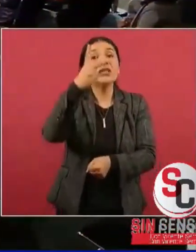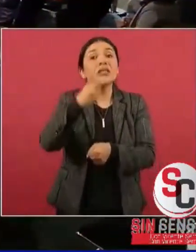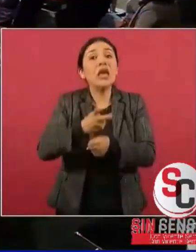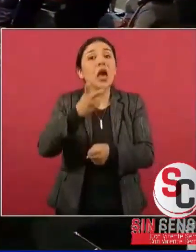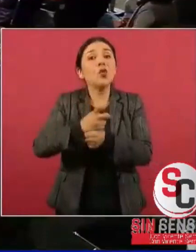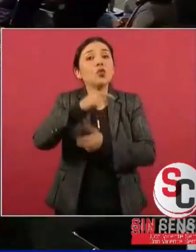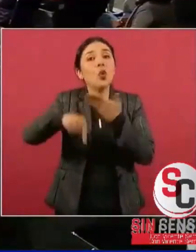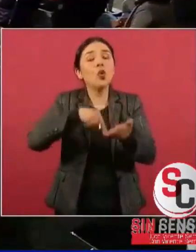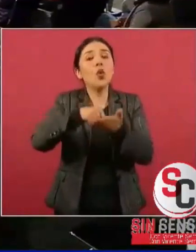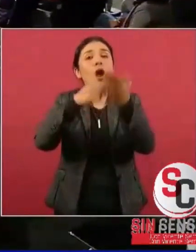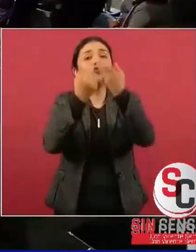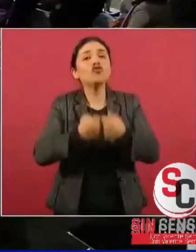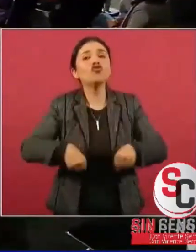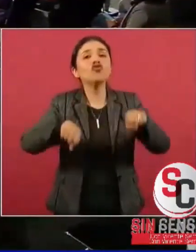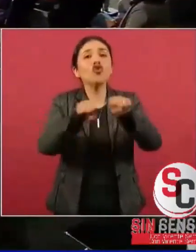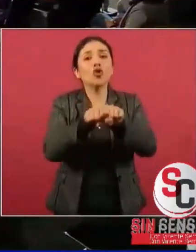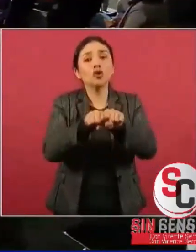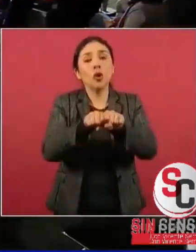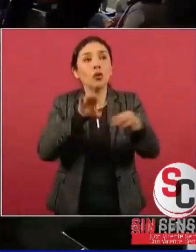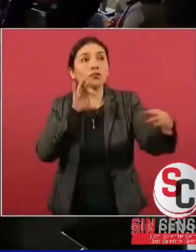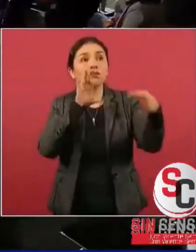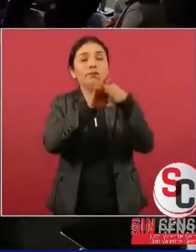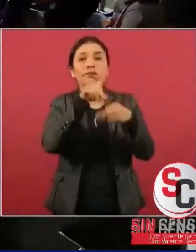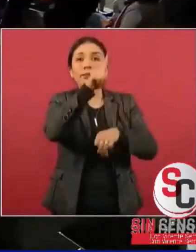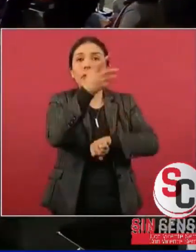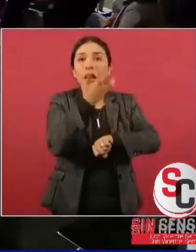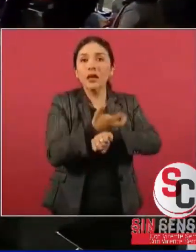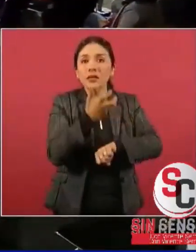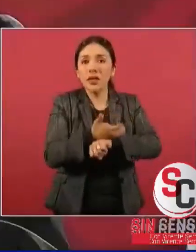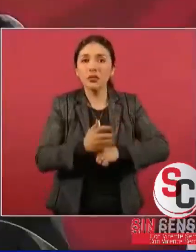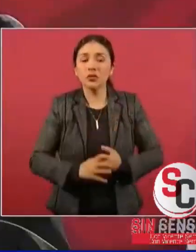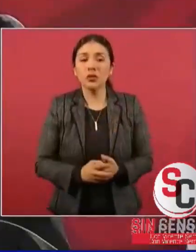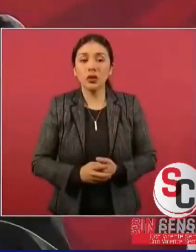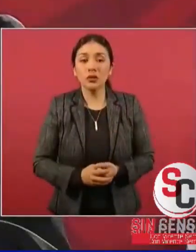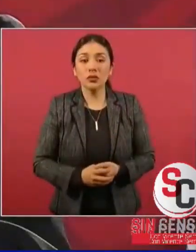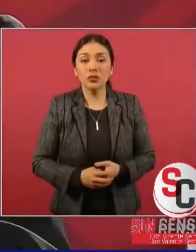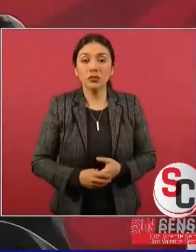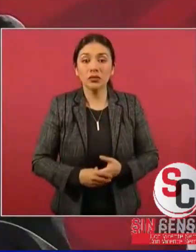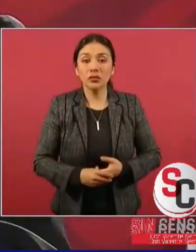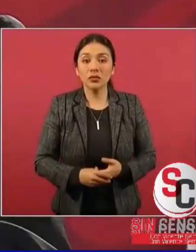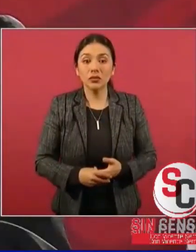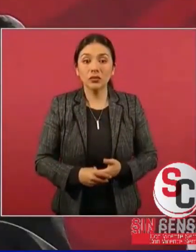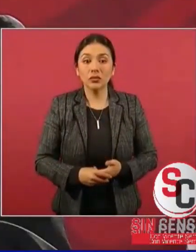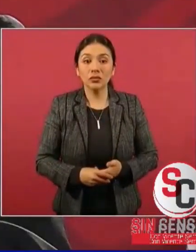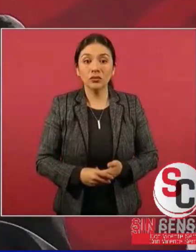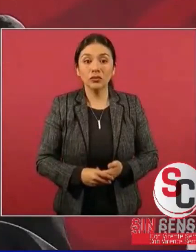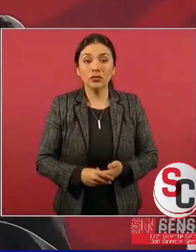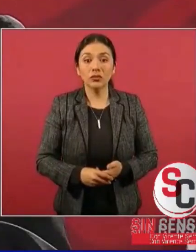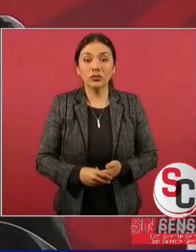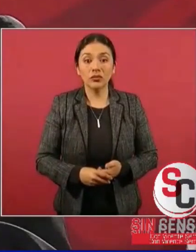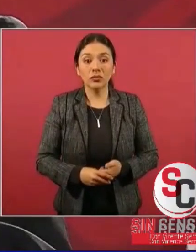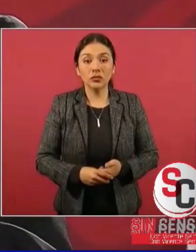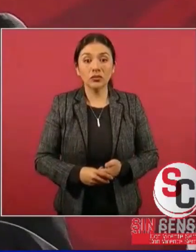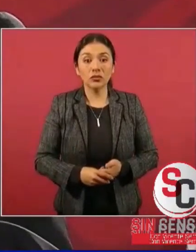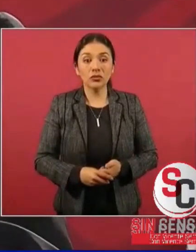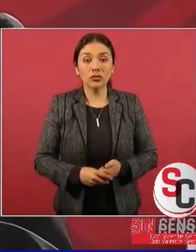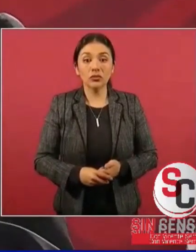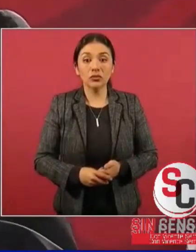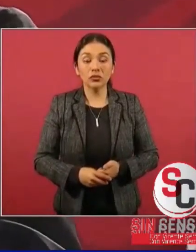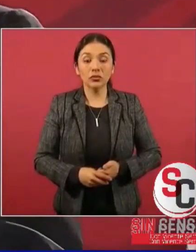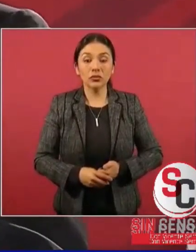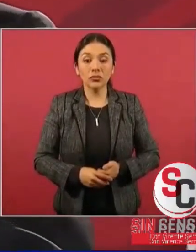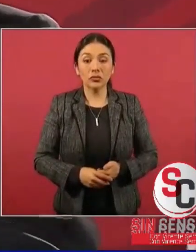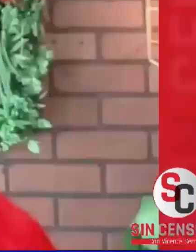son las personas que están dentro de la fiscalía. Bueno, si hay quien estorbe en la fiscalía, ¿por qué sigue en la fiscalía? Esas